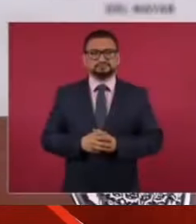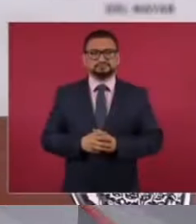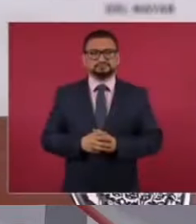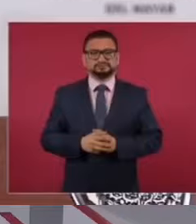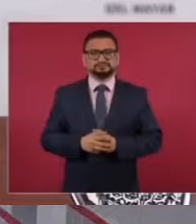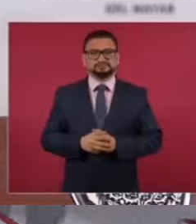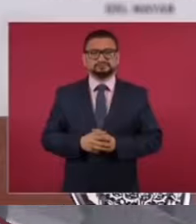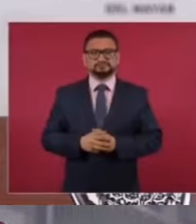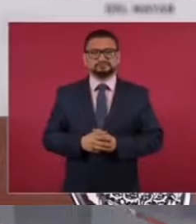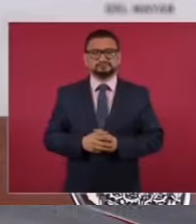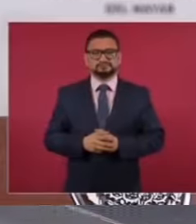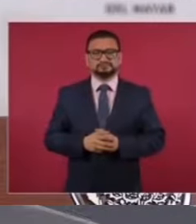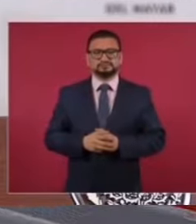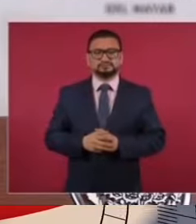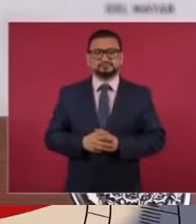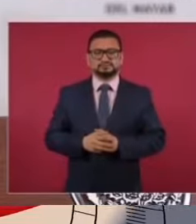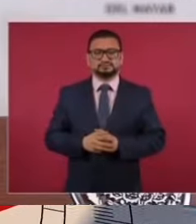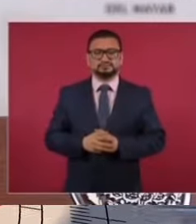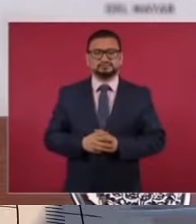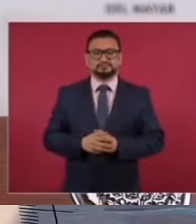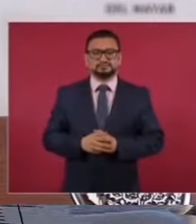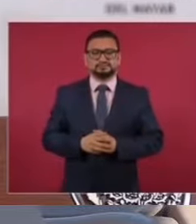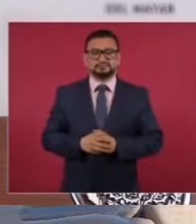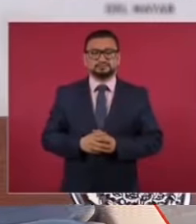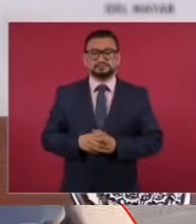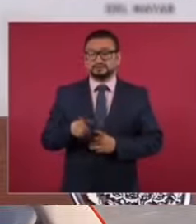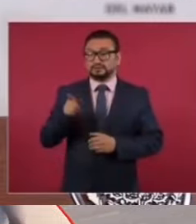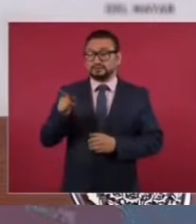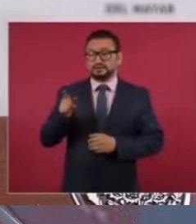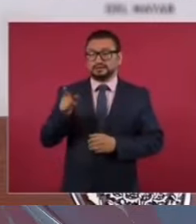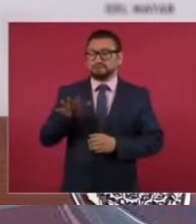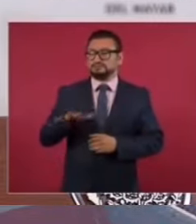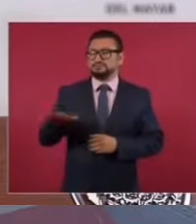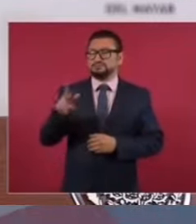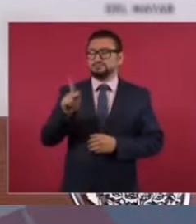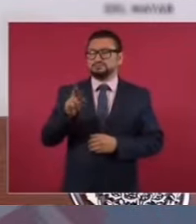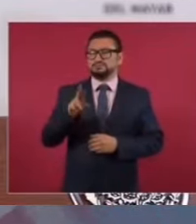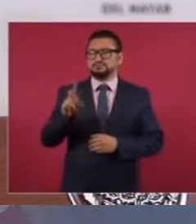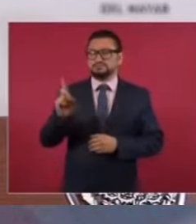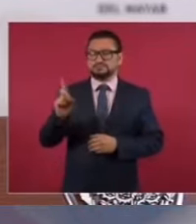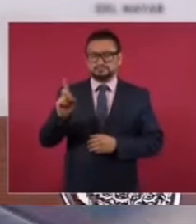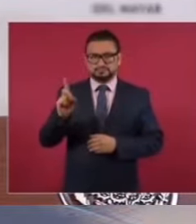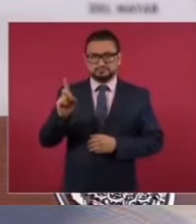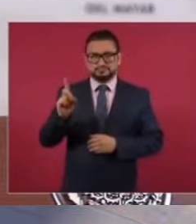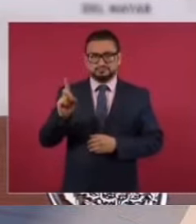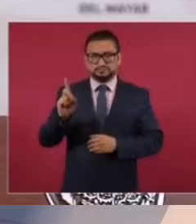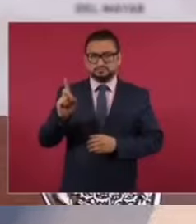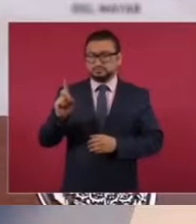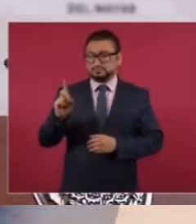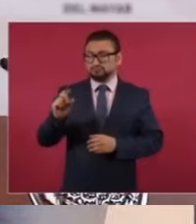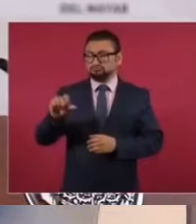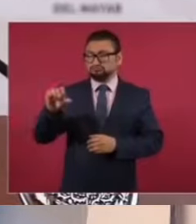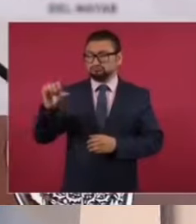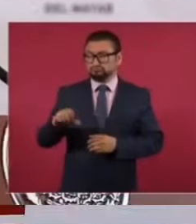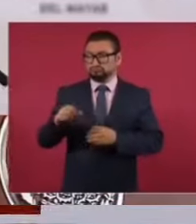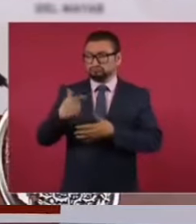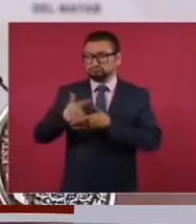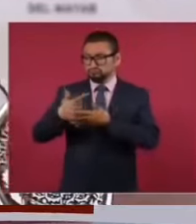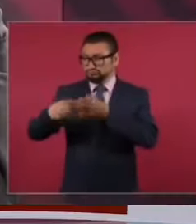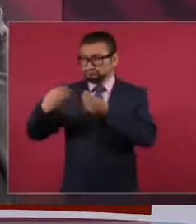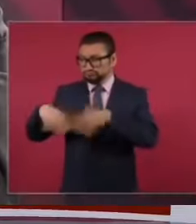Eso fue lo que dijo el presidente Andrés Manuel López Obrador hoy en conferencia mañanera. No solamente el mensaje y el consejo fue para